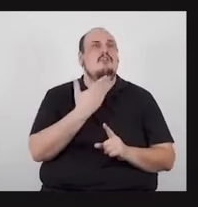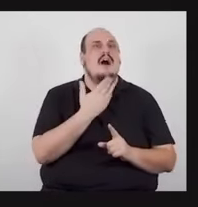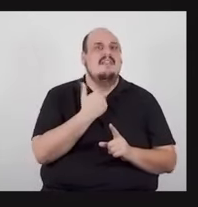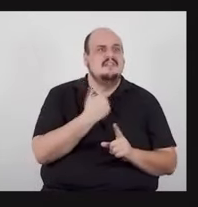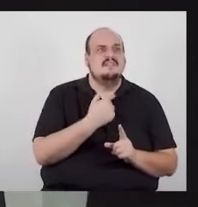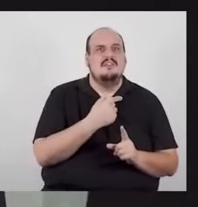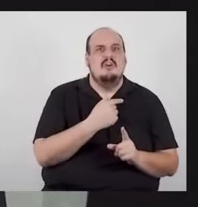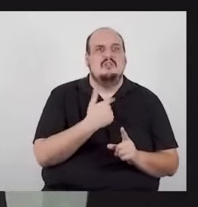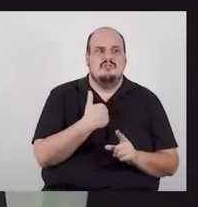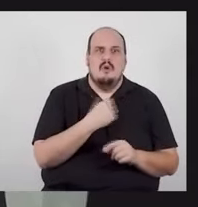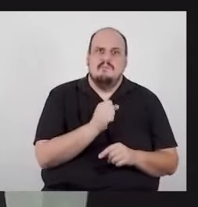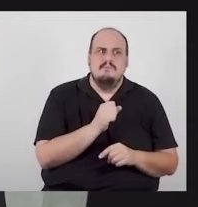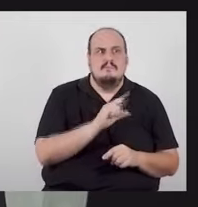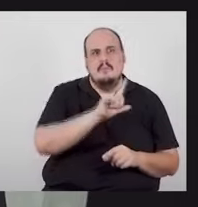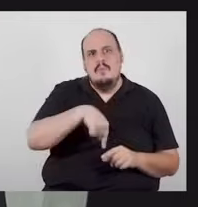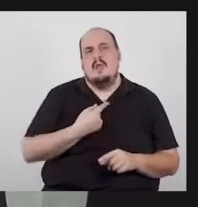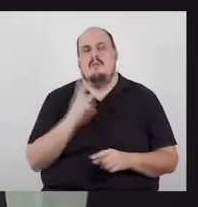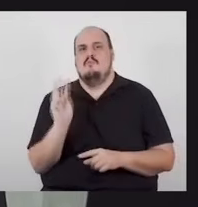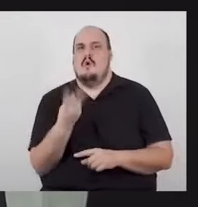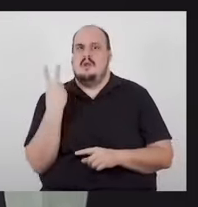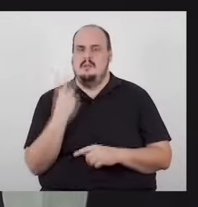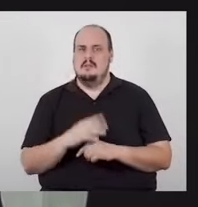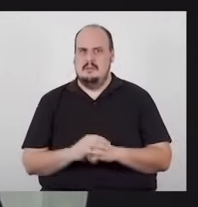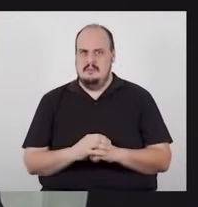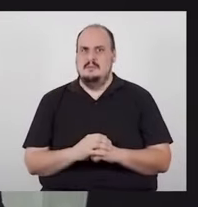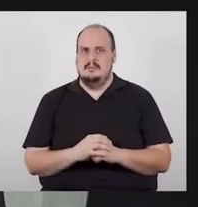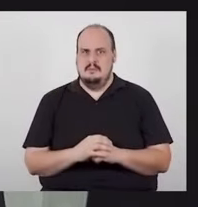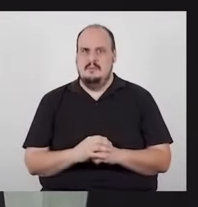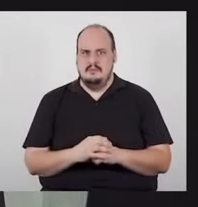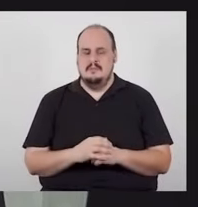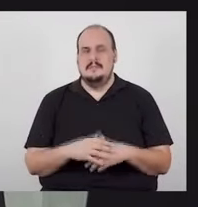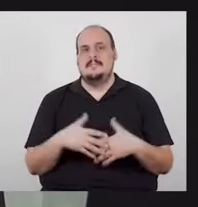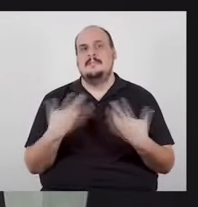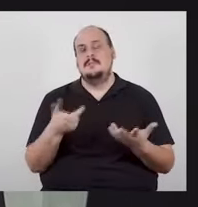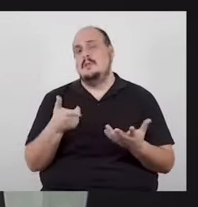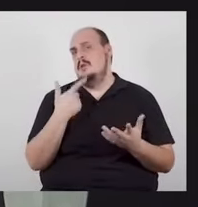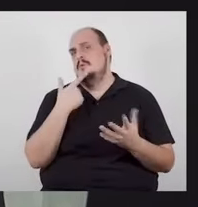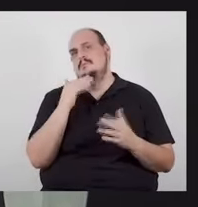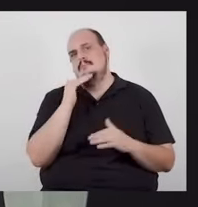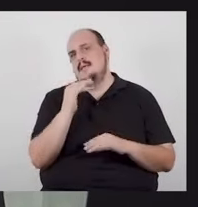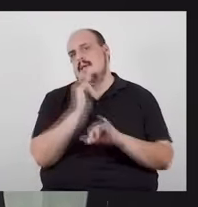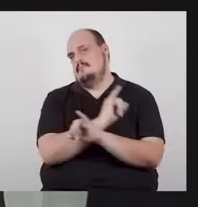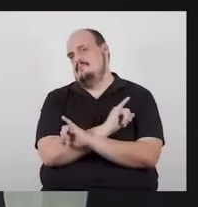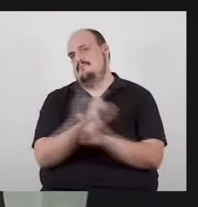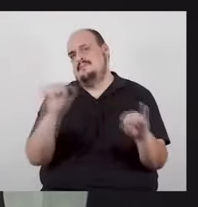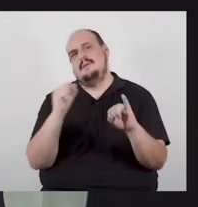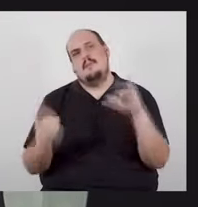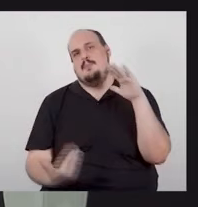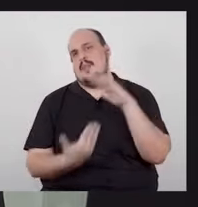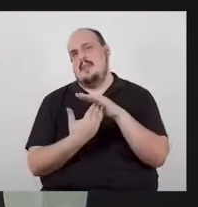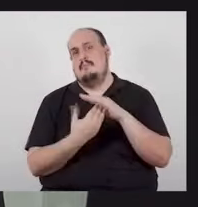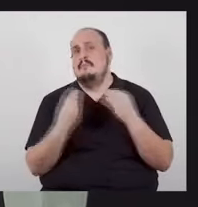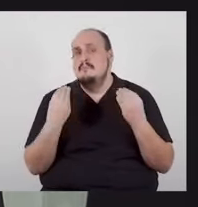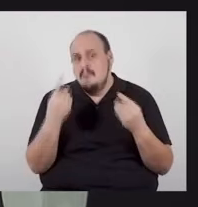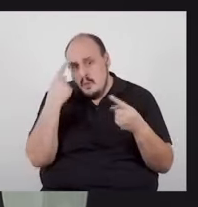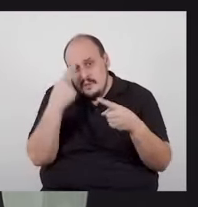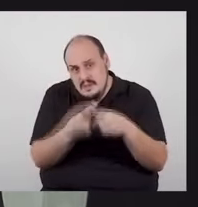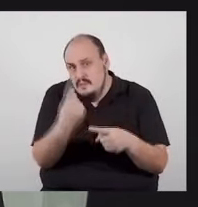también a la muerte. Entonces, la verdad que es un mensaje más que importante, y es para seguir luchando.